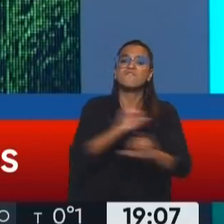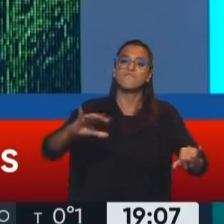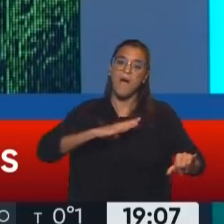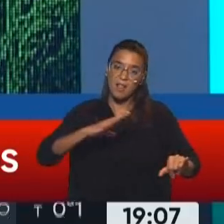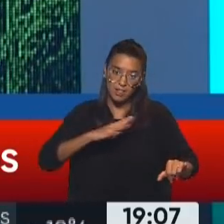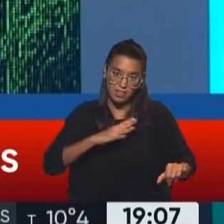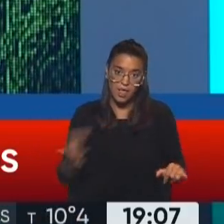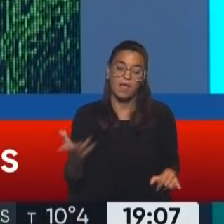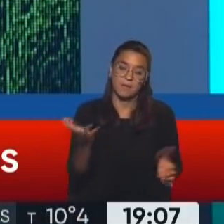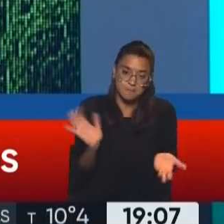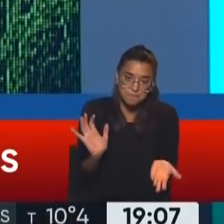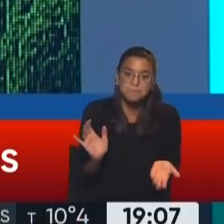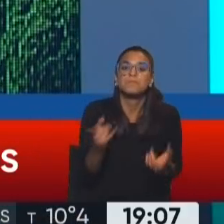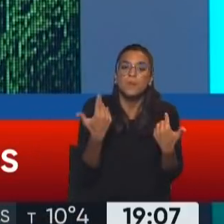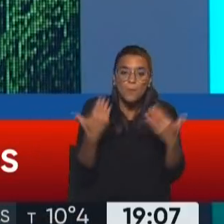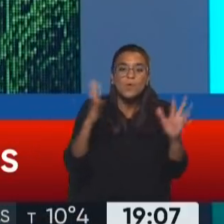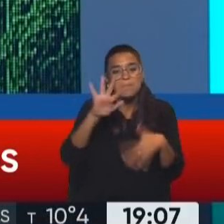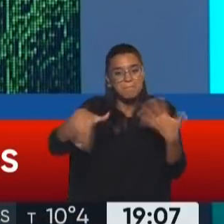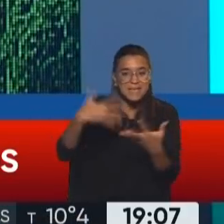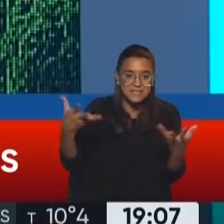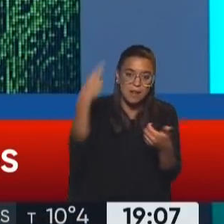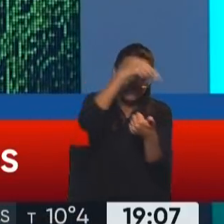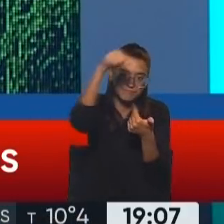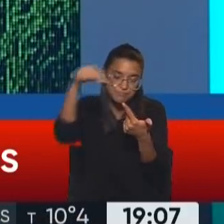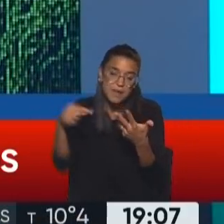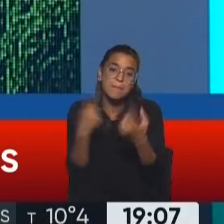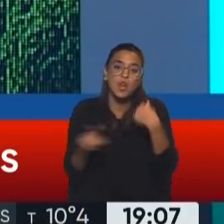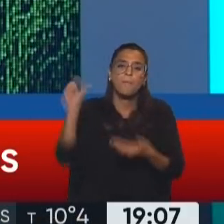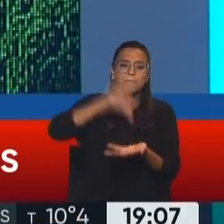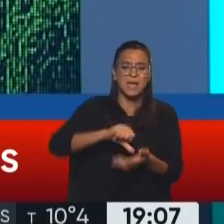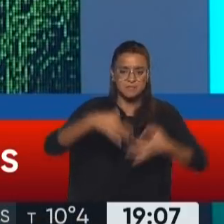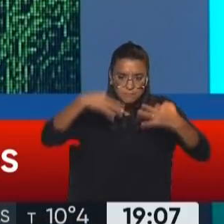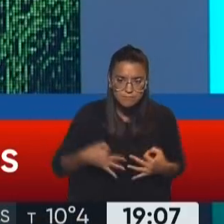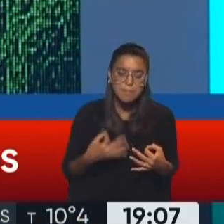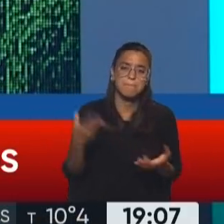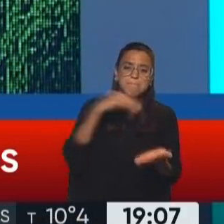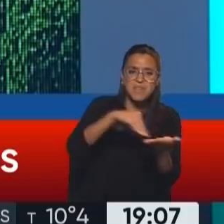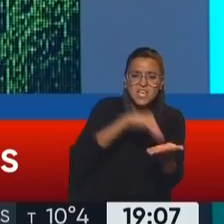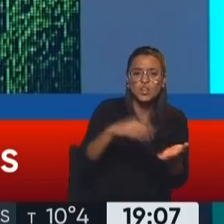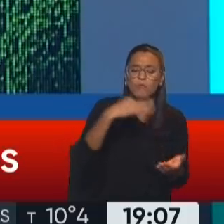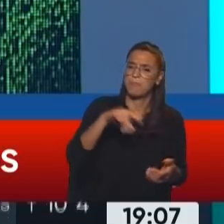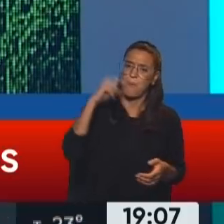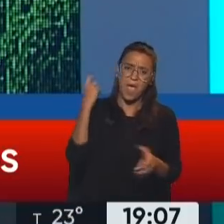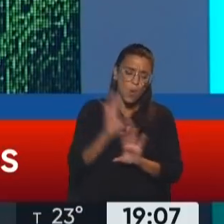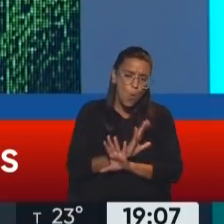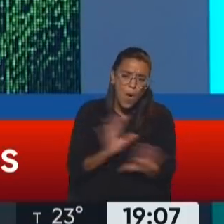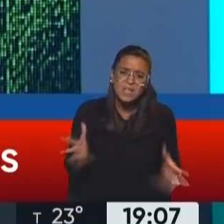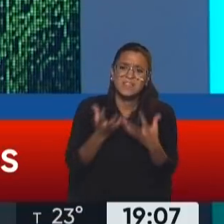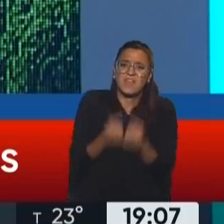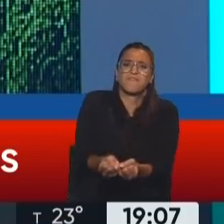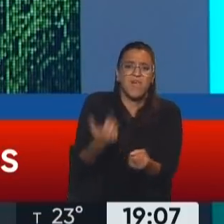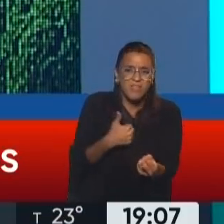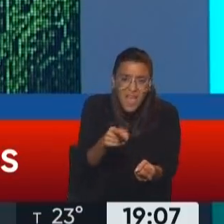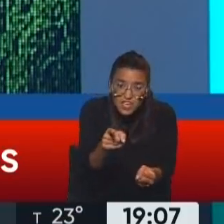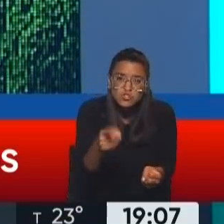la persona que está escribiendo esa nota? Probablemente una mezcla, pero que un país serio tenga ministros que se tienen que avergonzar de defender la soberanía nacional,